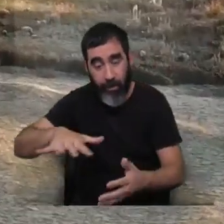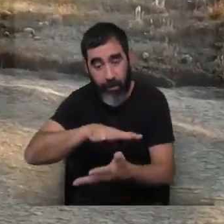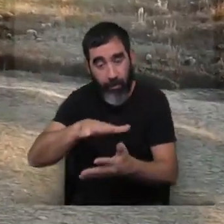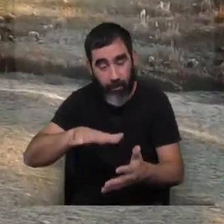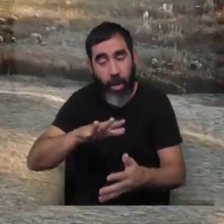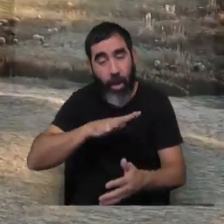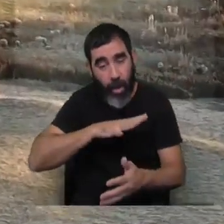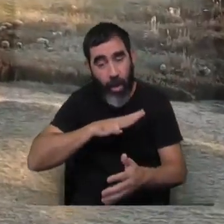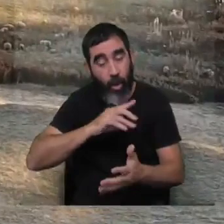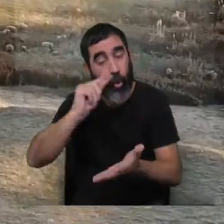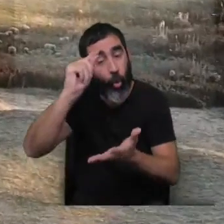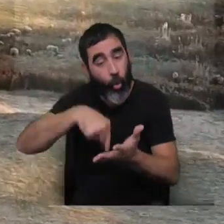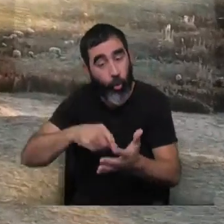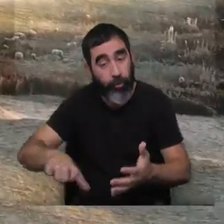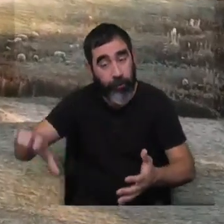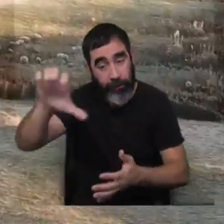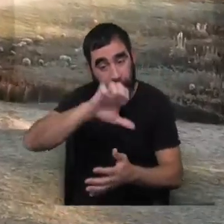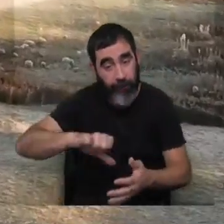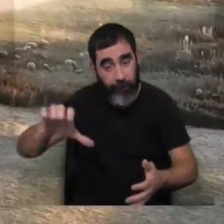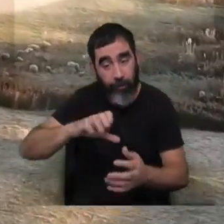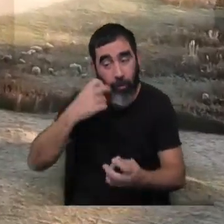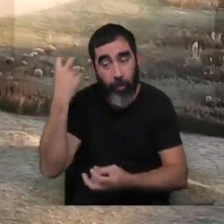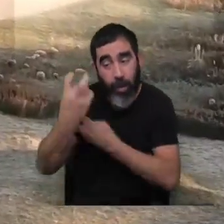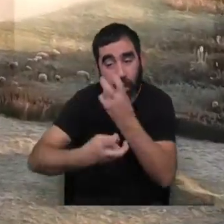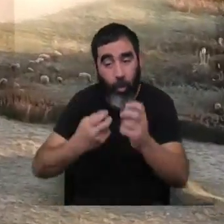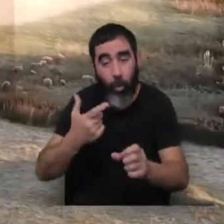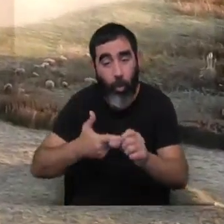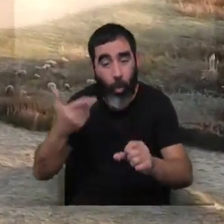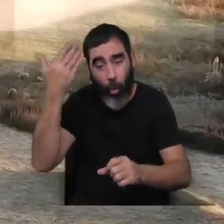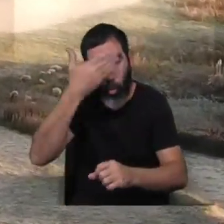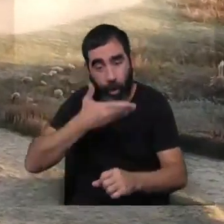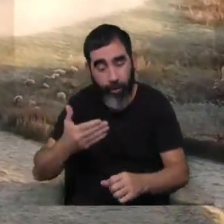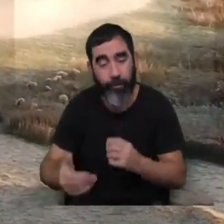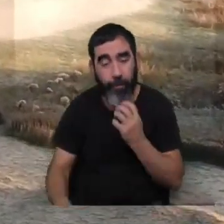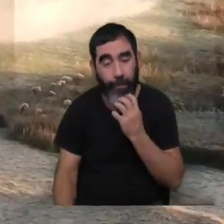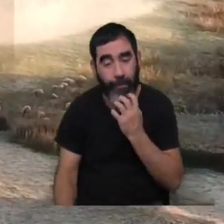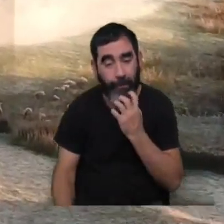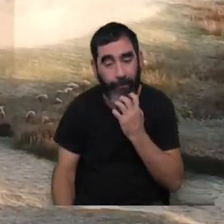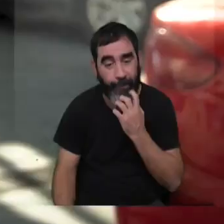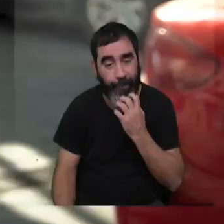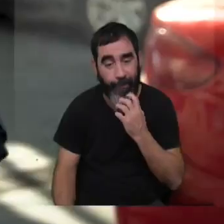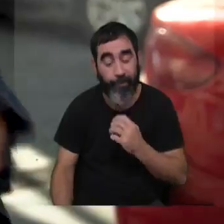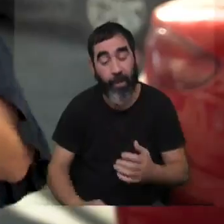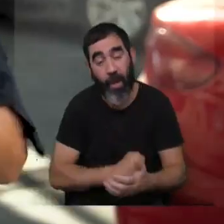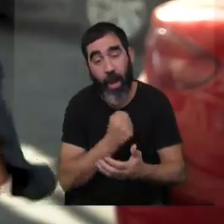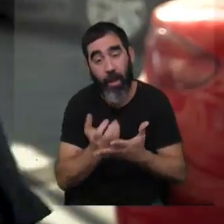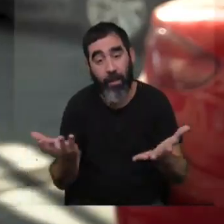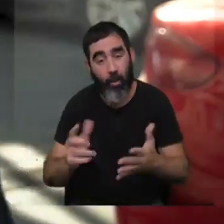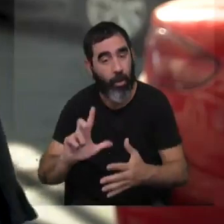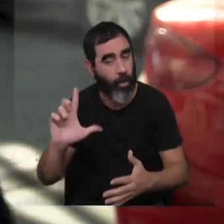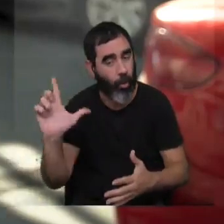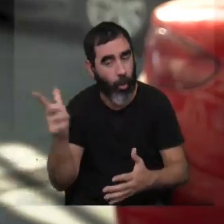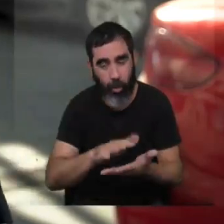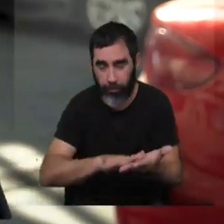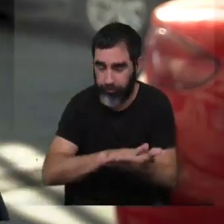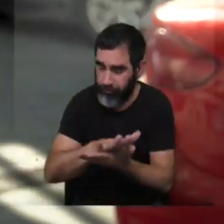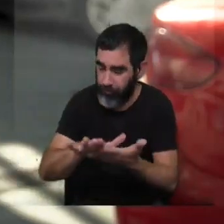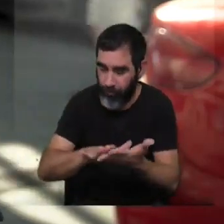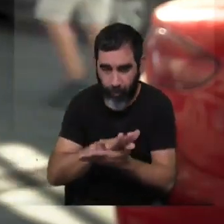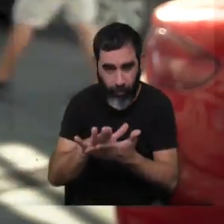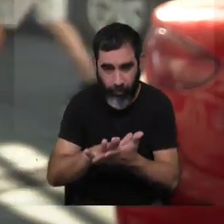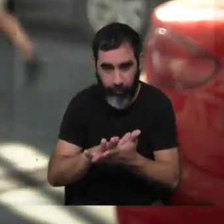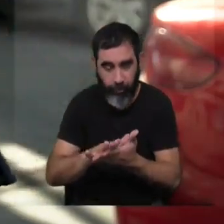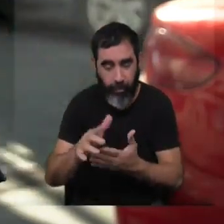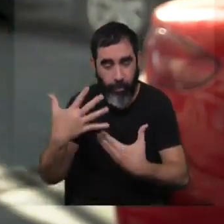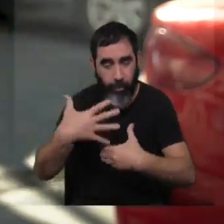en contratos con empresas petroleras para la búsqueda de petróleo. Hasta el momento Uruguay no tiene ningún descubrimiento